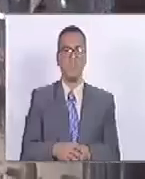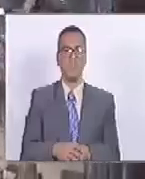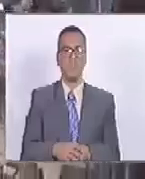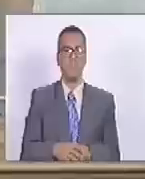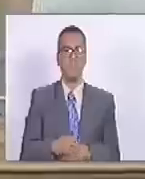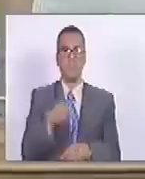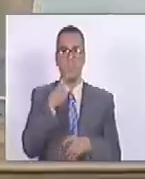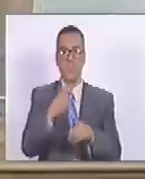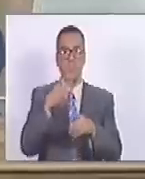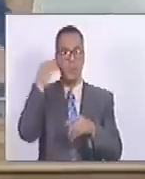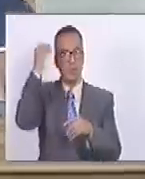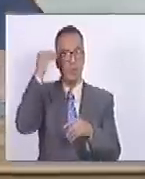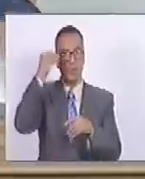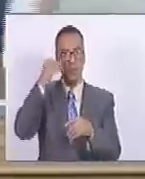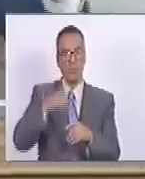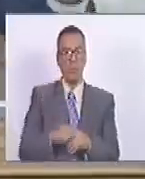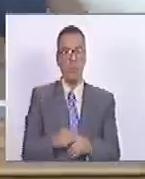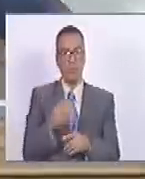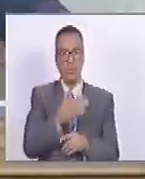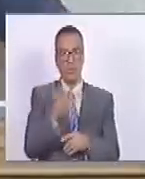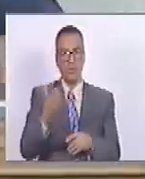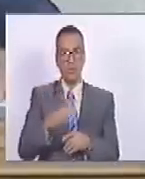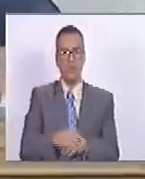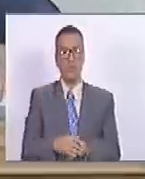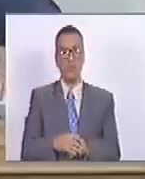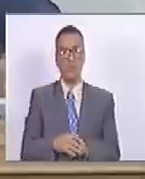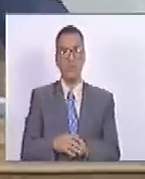Voy a someter a consideración